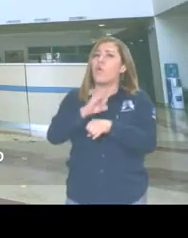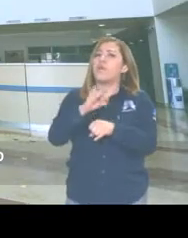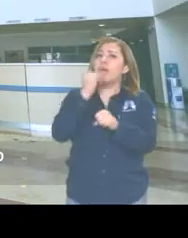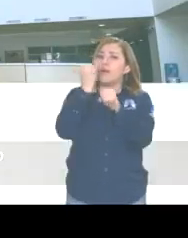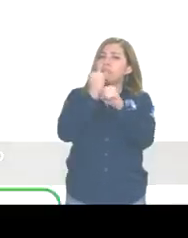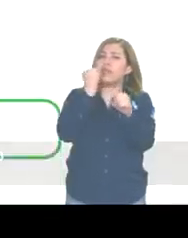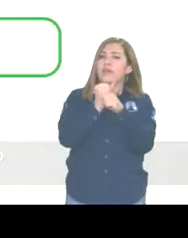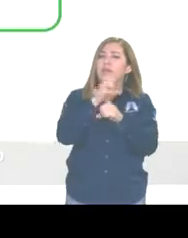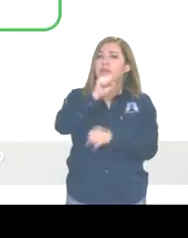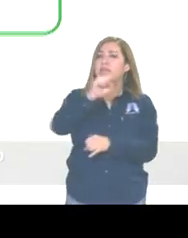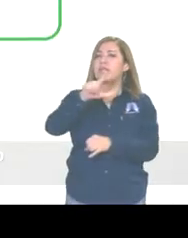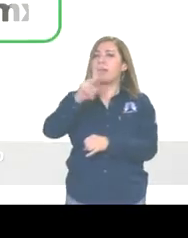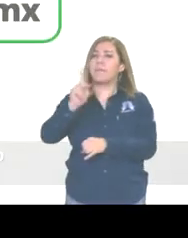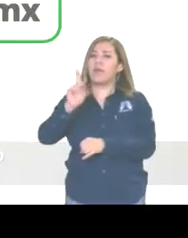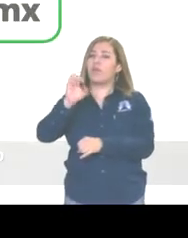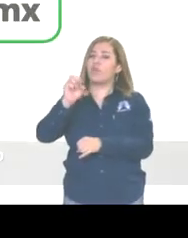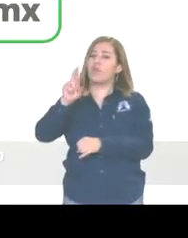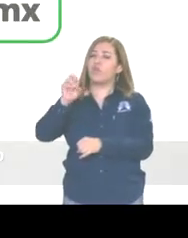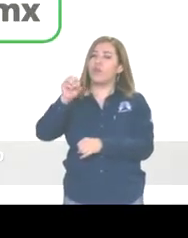micrositio en la página